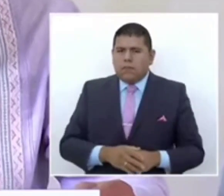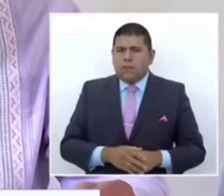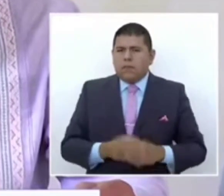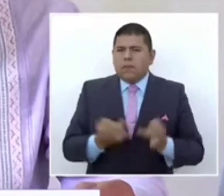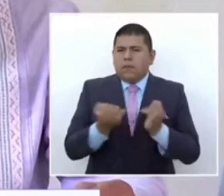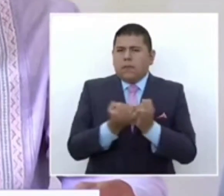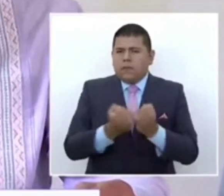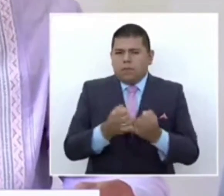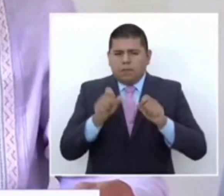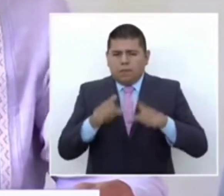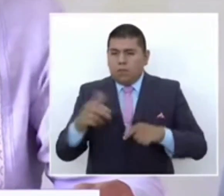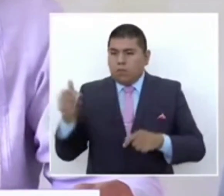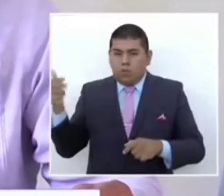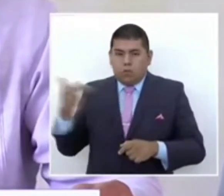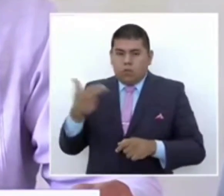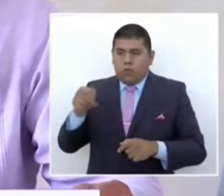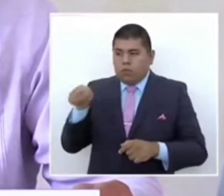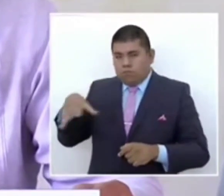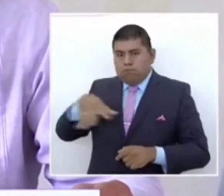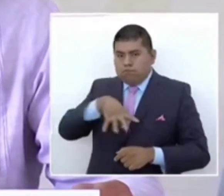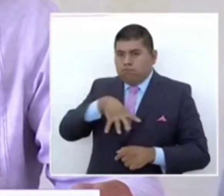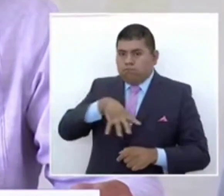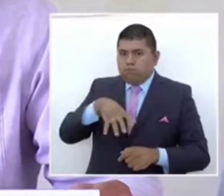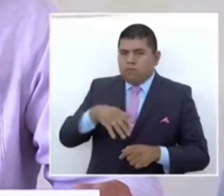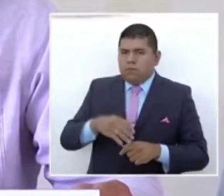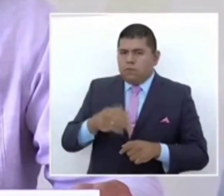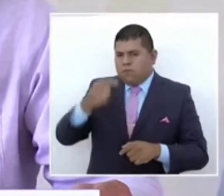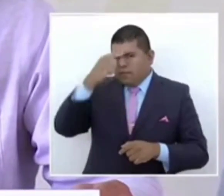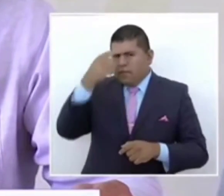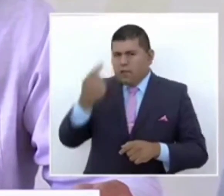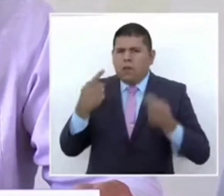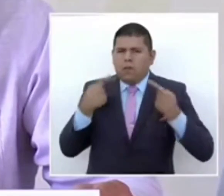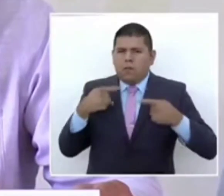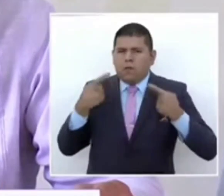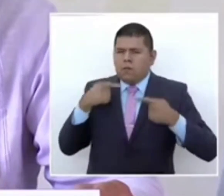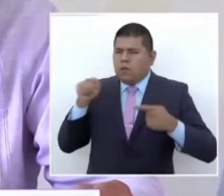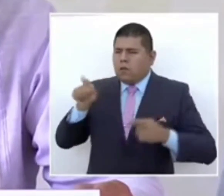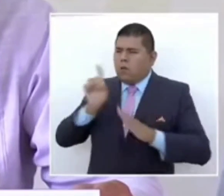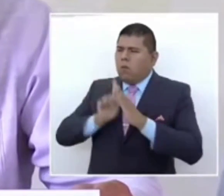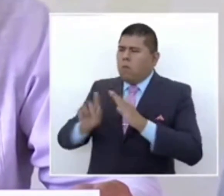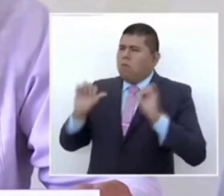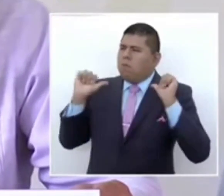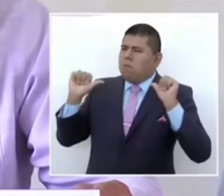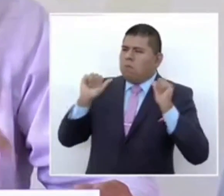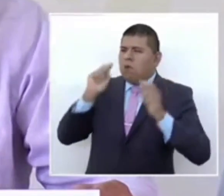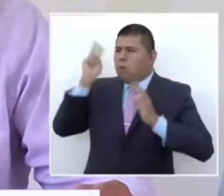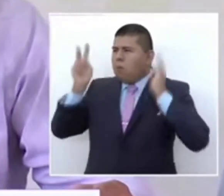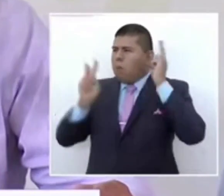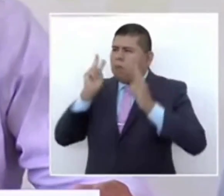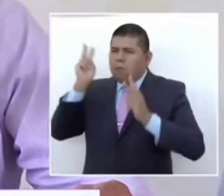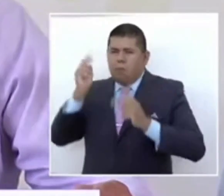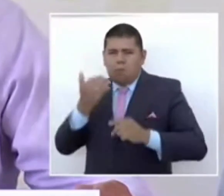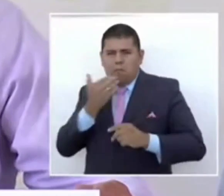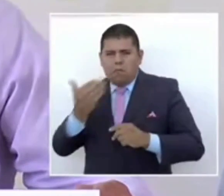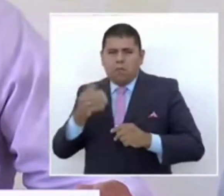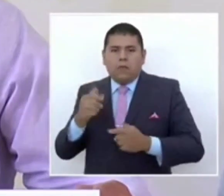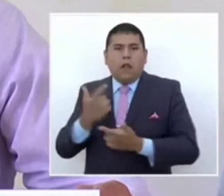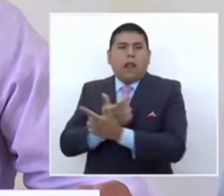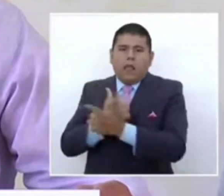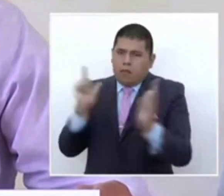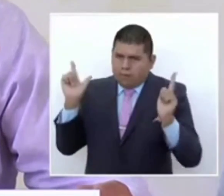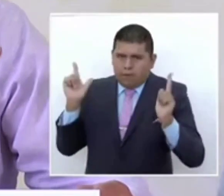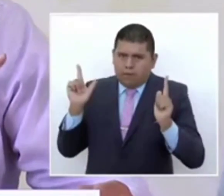Va a haber ahí un hotel también para que la gente pueda disfrutar de este espacio público,